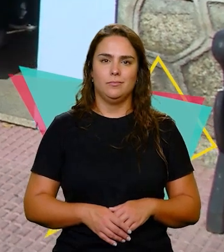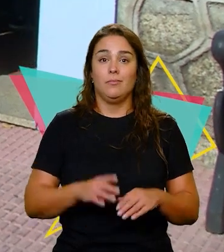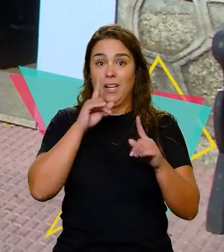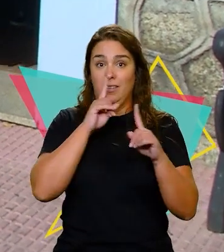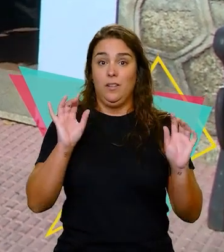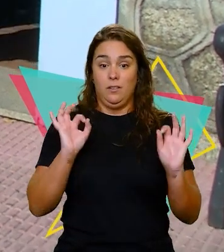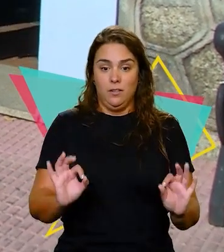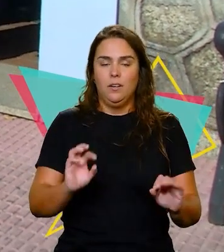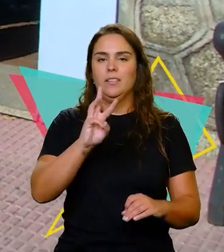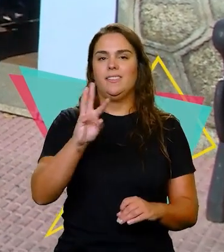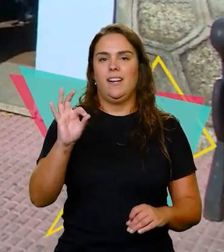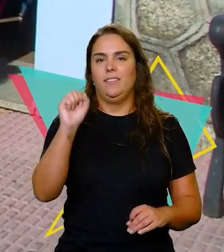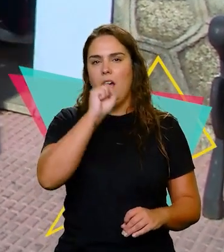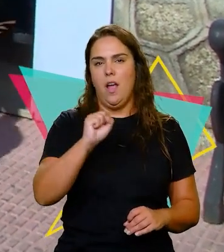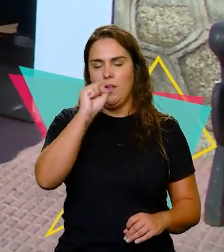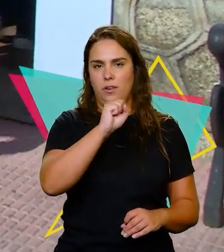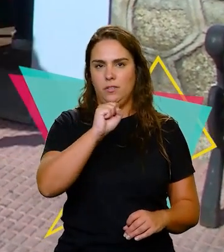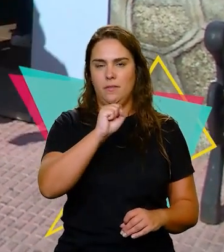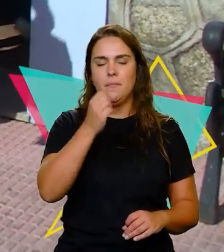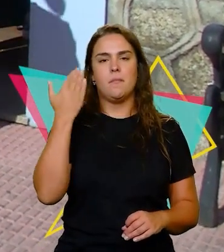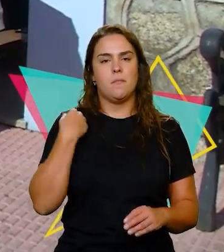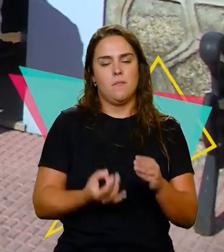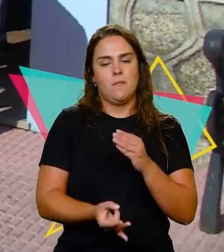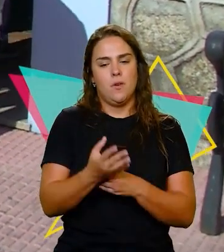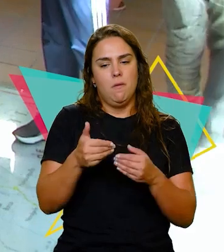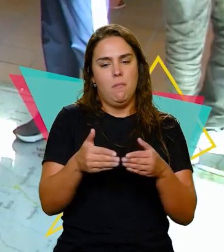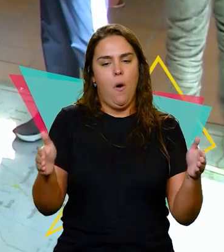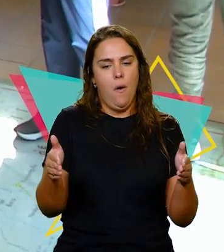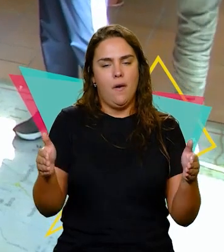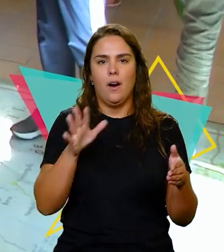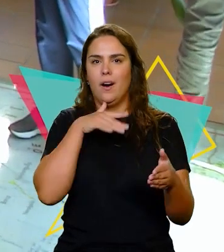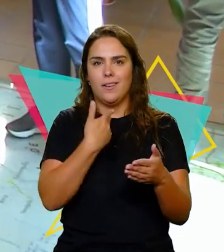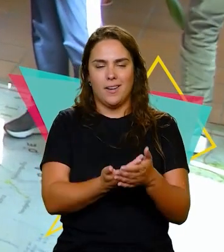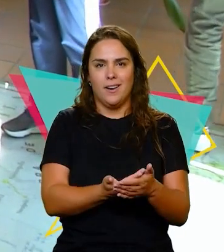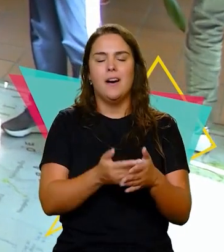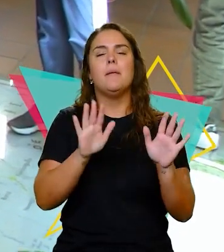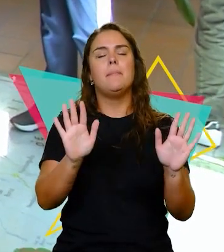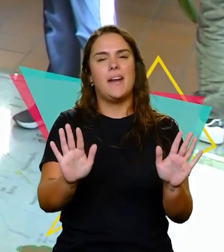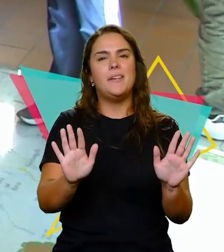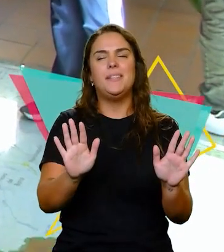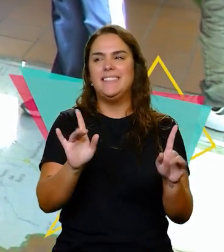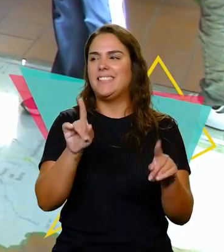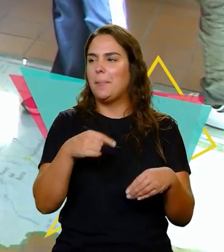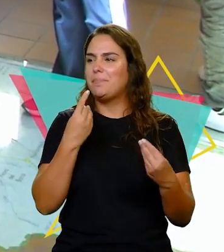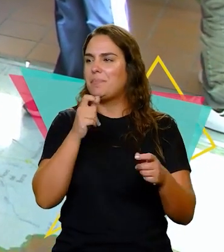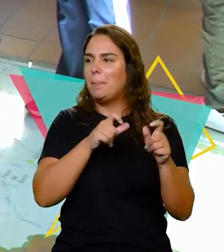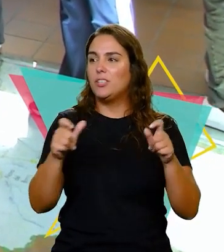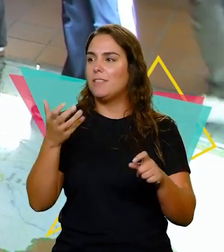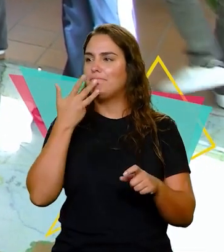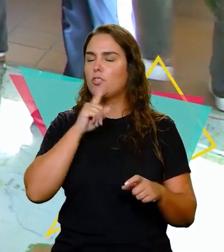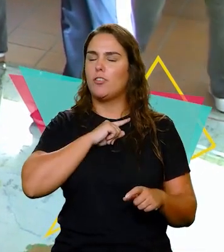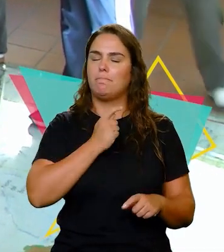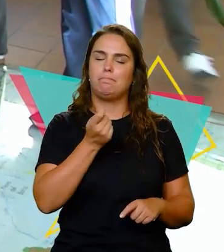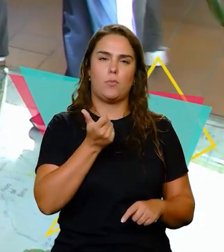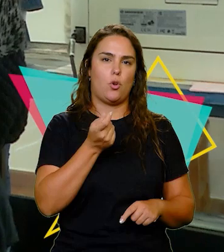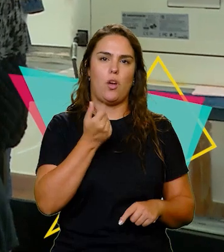Justo este año cumplimos 30 años desde que se constituyó, pero sí que es cierto que a pesar de ello, aún la gente no